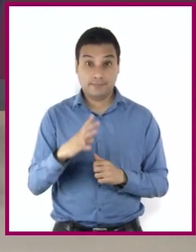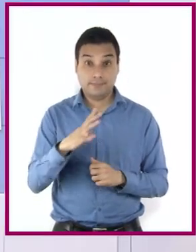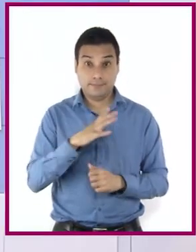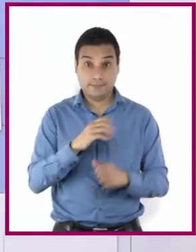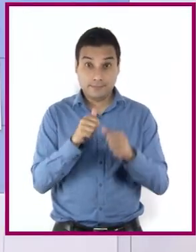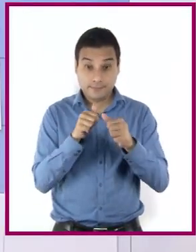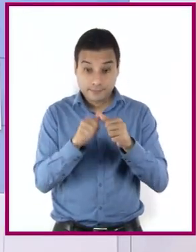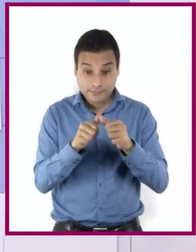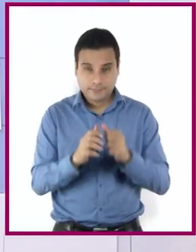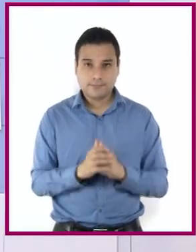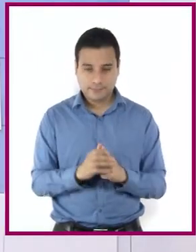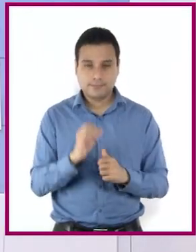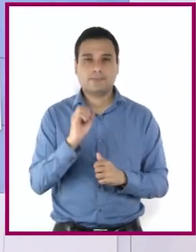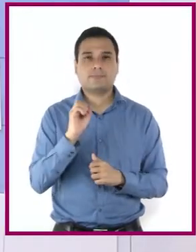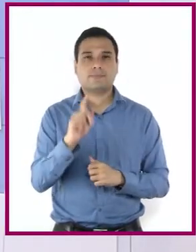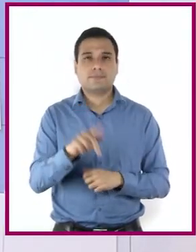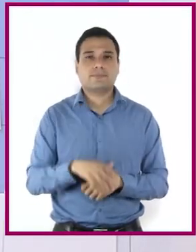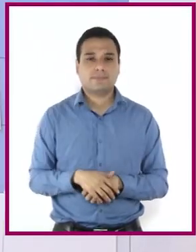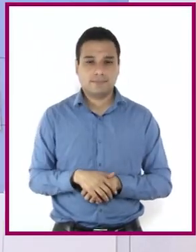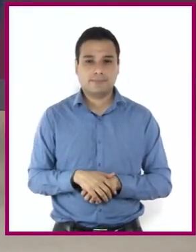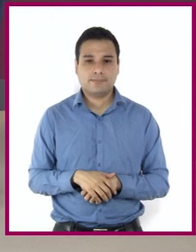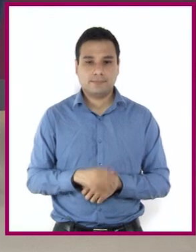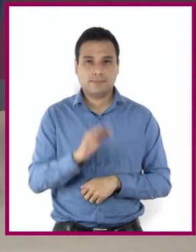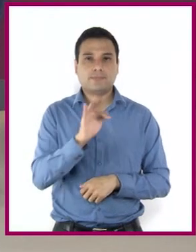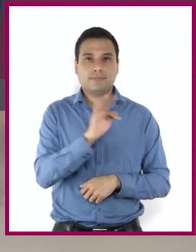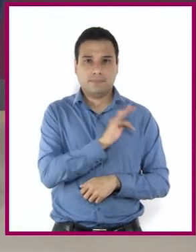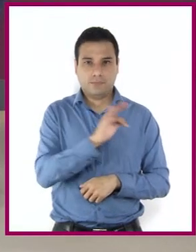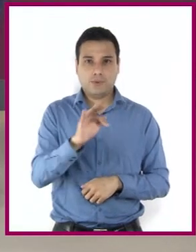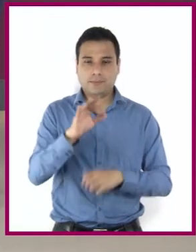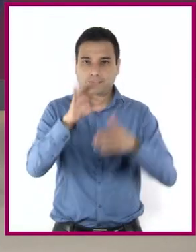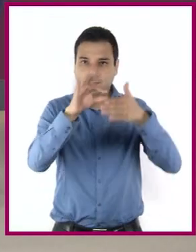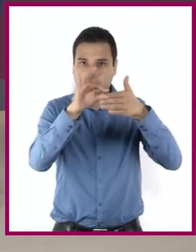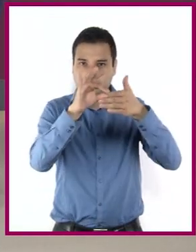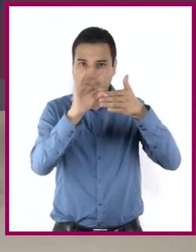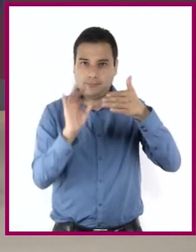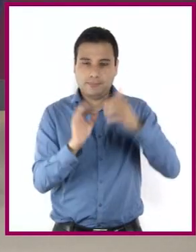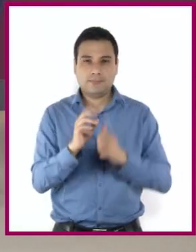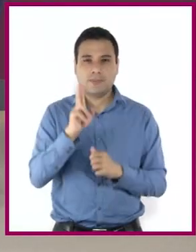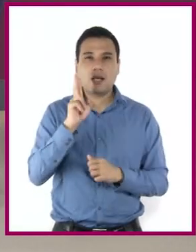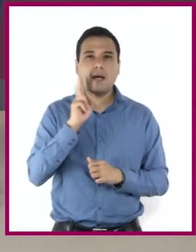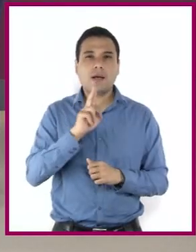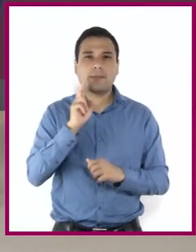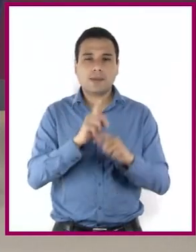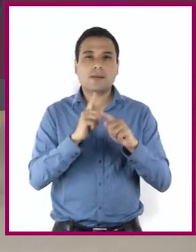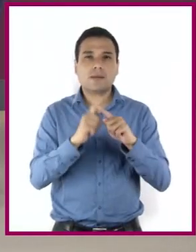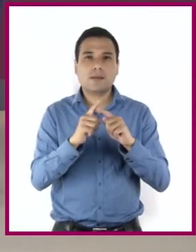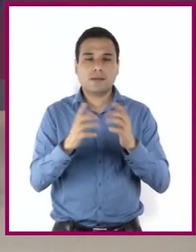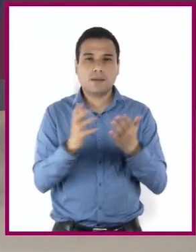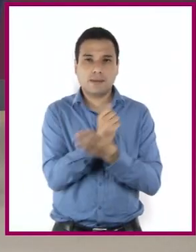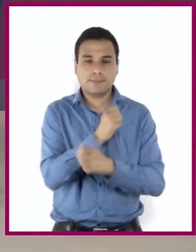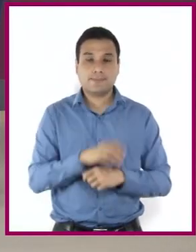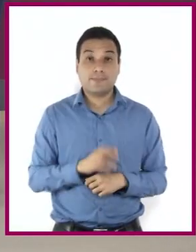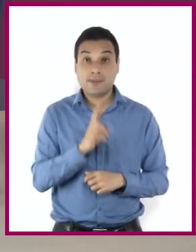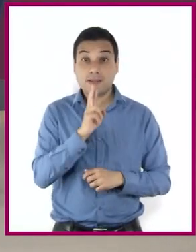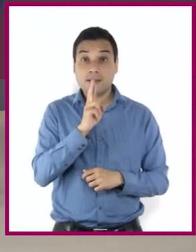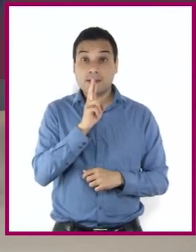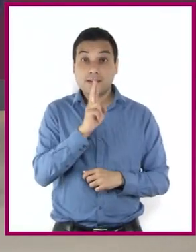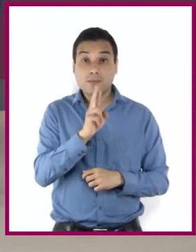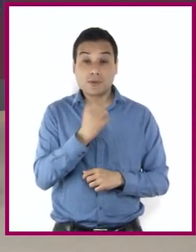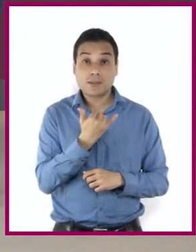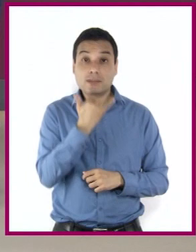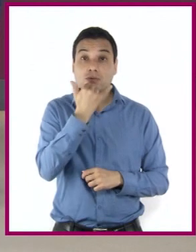se descubre. Y quien adivine los procesos será el ganador. Si la respuesta es